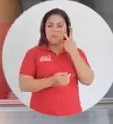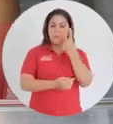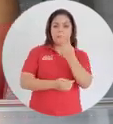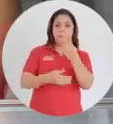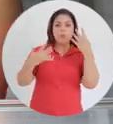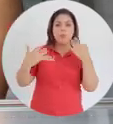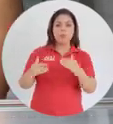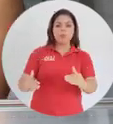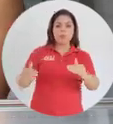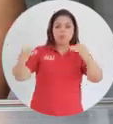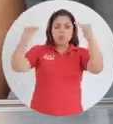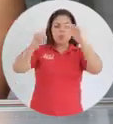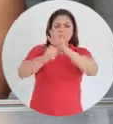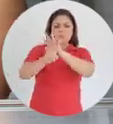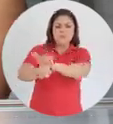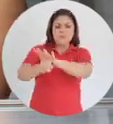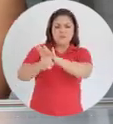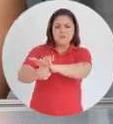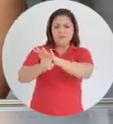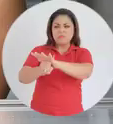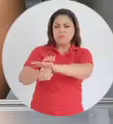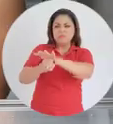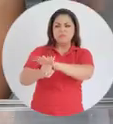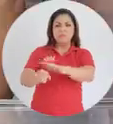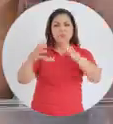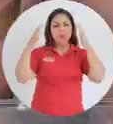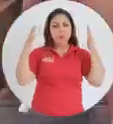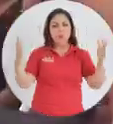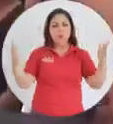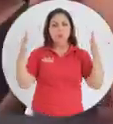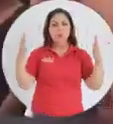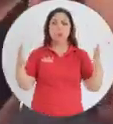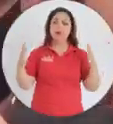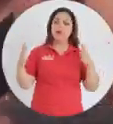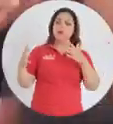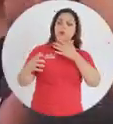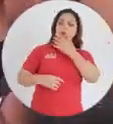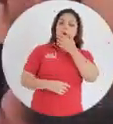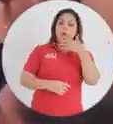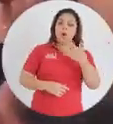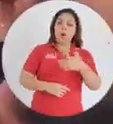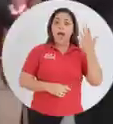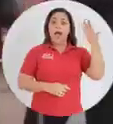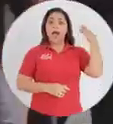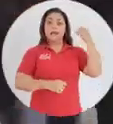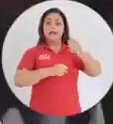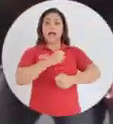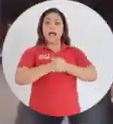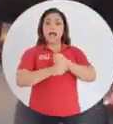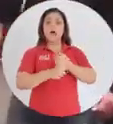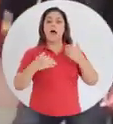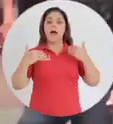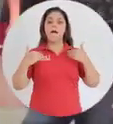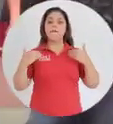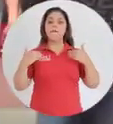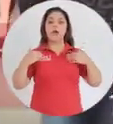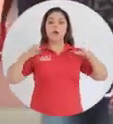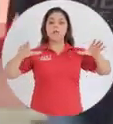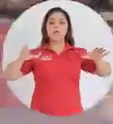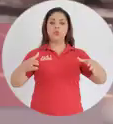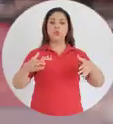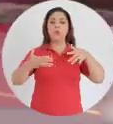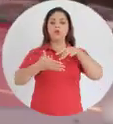de opresión y de represión contra la población es tan grande, que hace unos años teníamos un